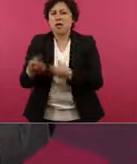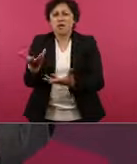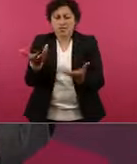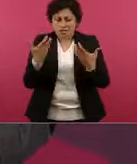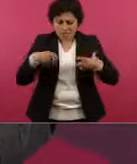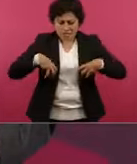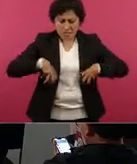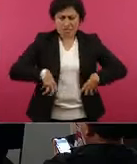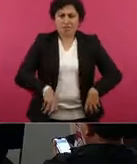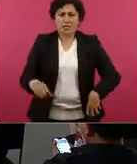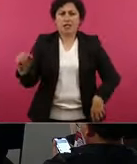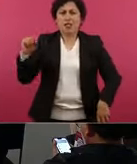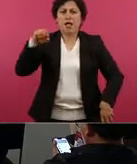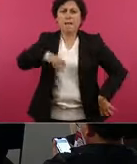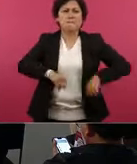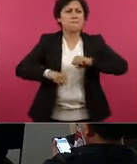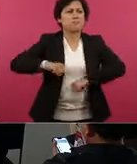acaparar.